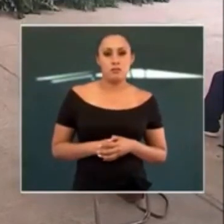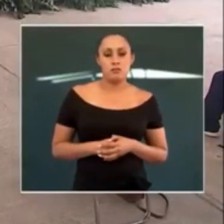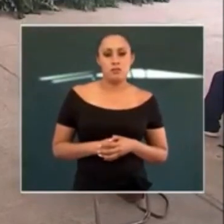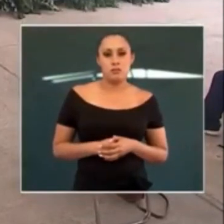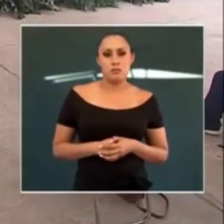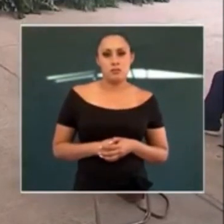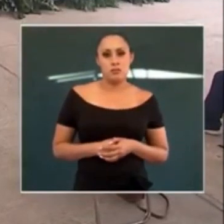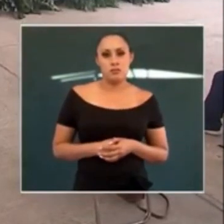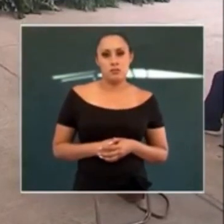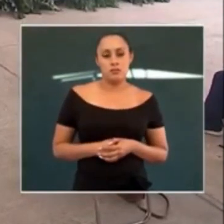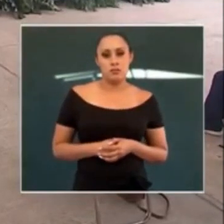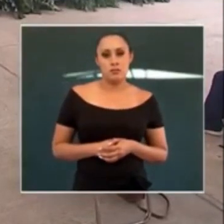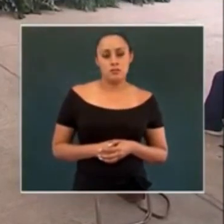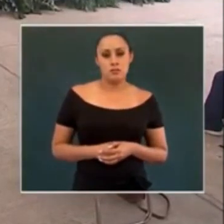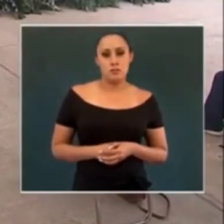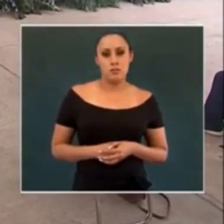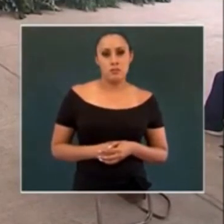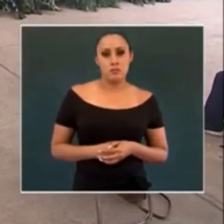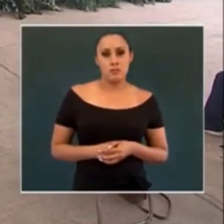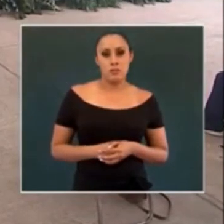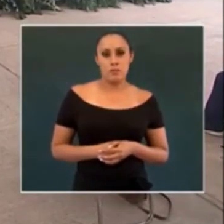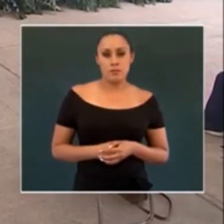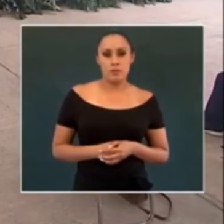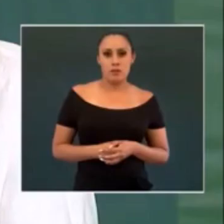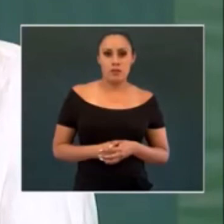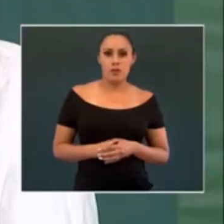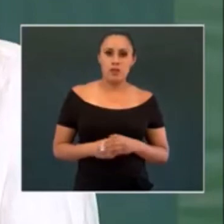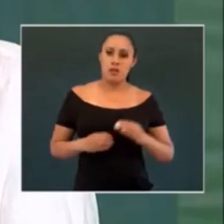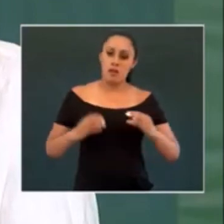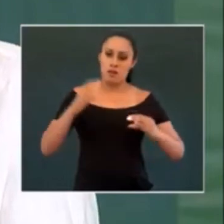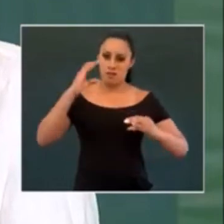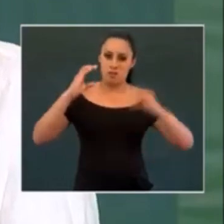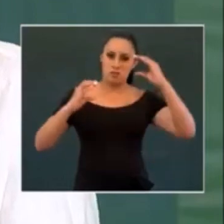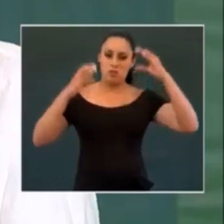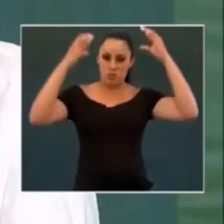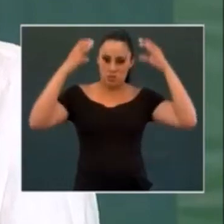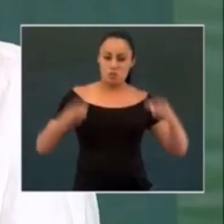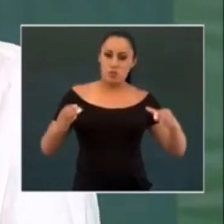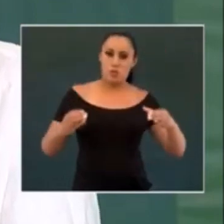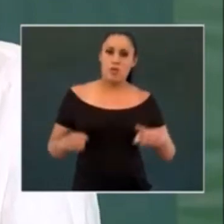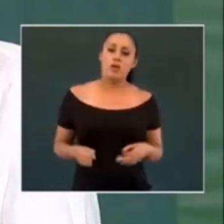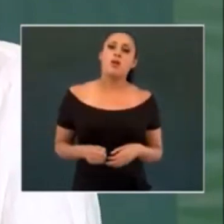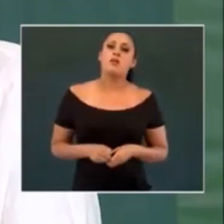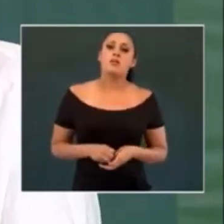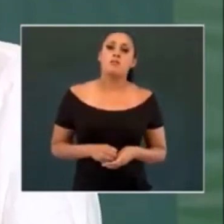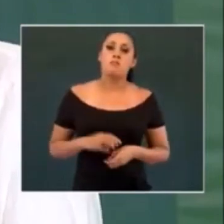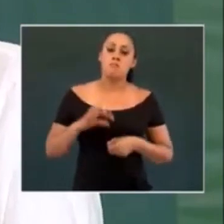la infraestructura hospitalaria necesaria.